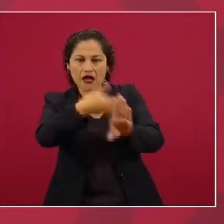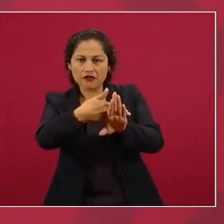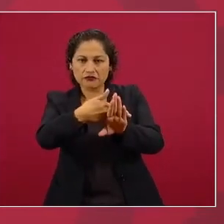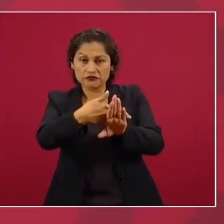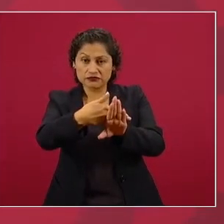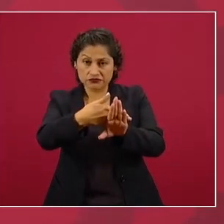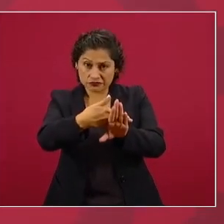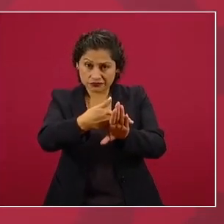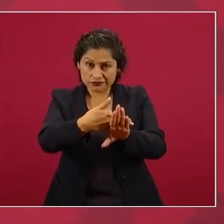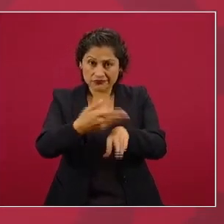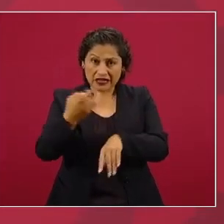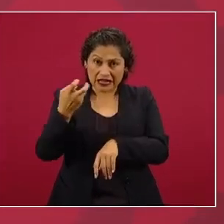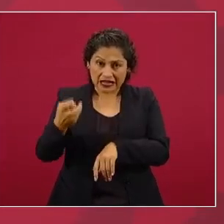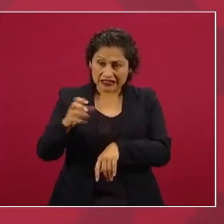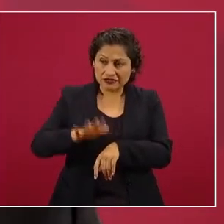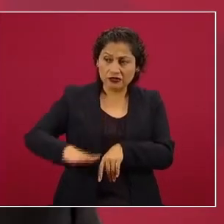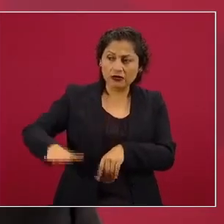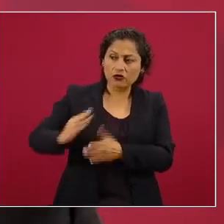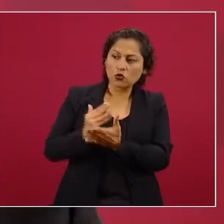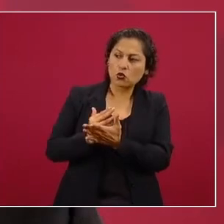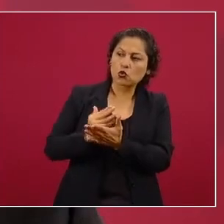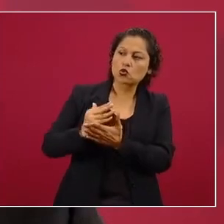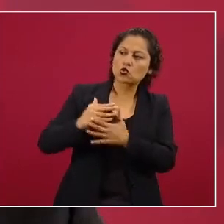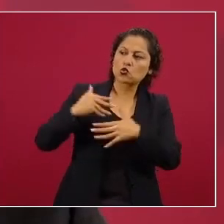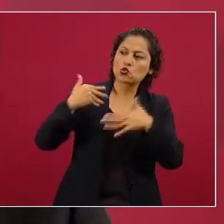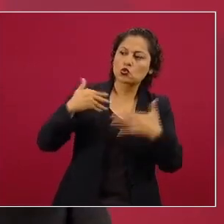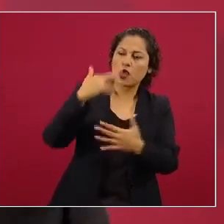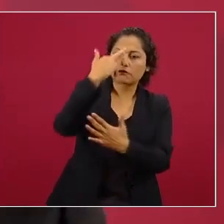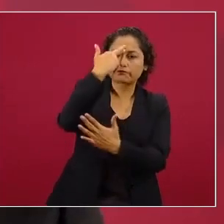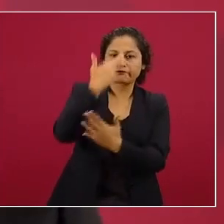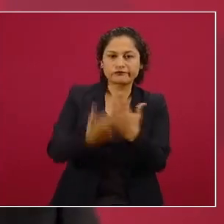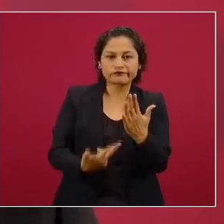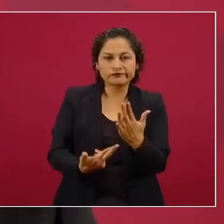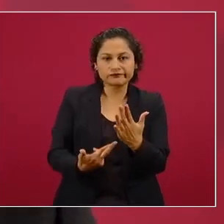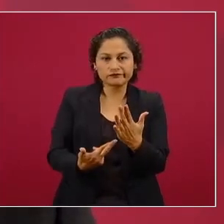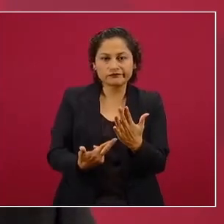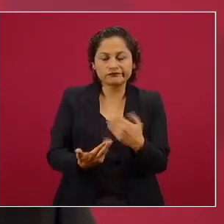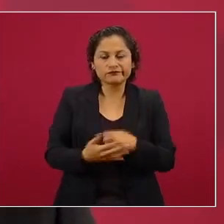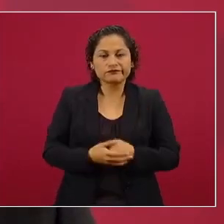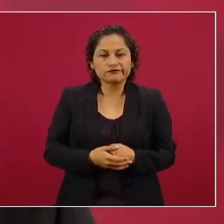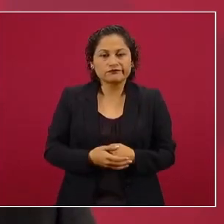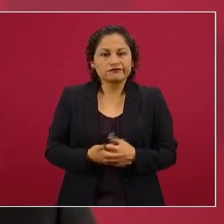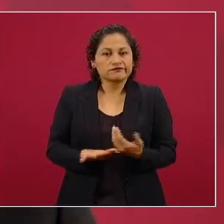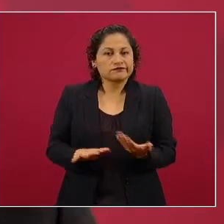esos excesos, pues eso no